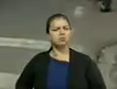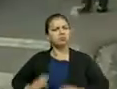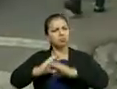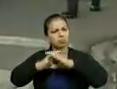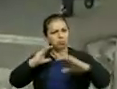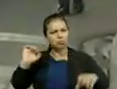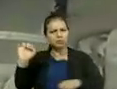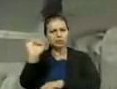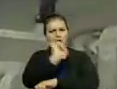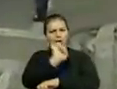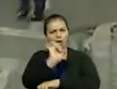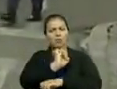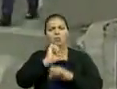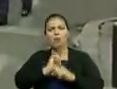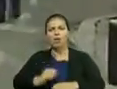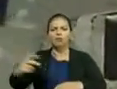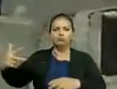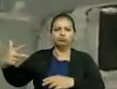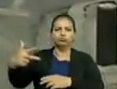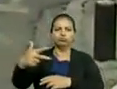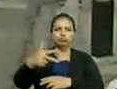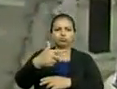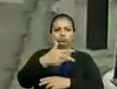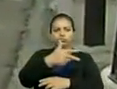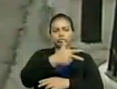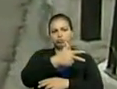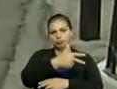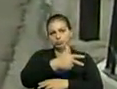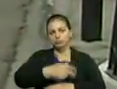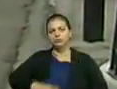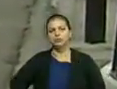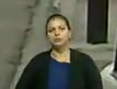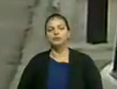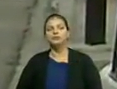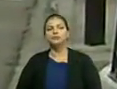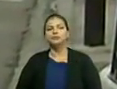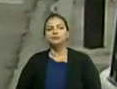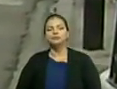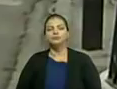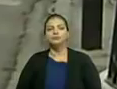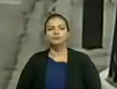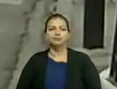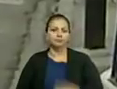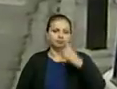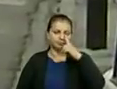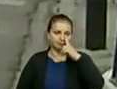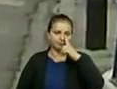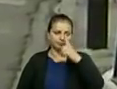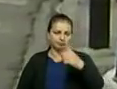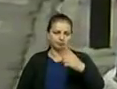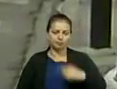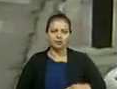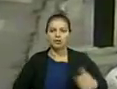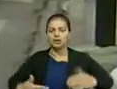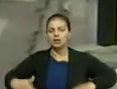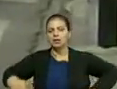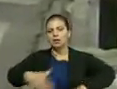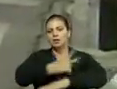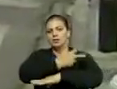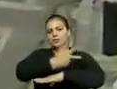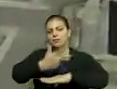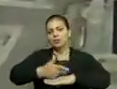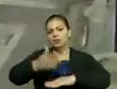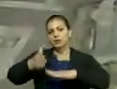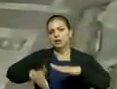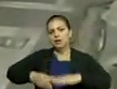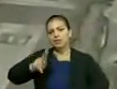también de transportación pública para que pasen hacia el sector de la Bahía en ese lugar. En la esquina nosotros nos encontramos en la calle Chimborazo y Capitán